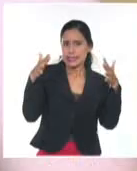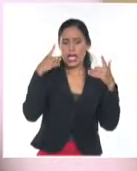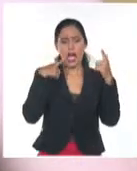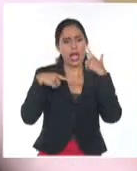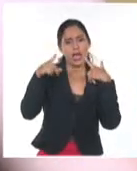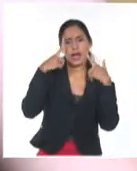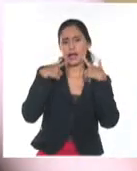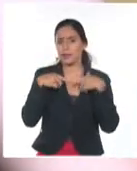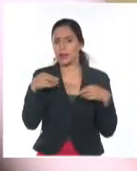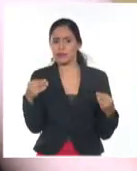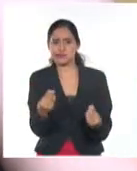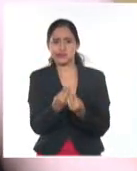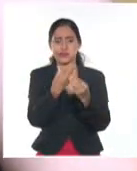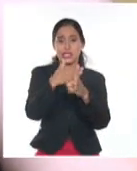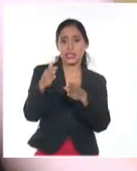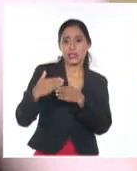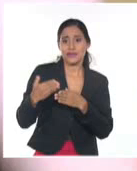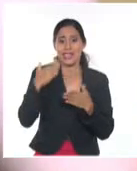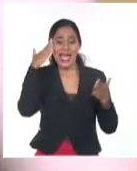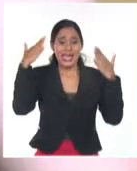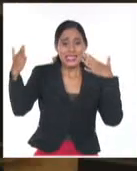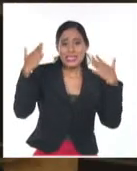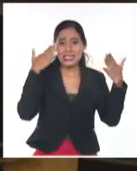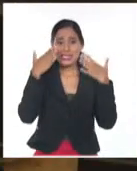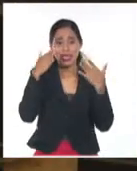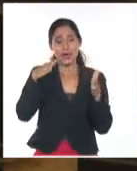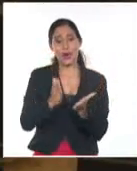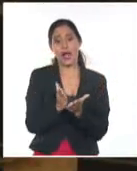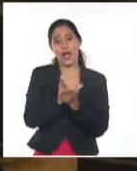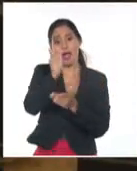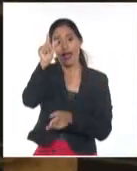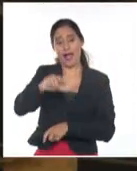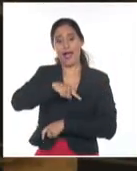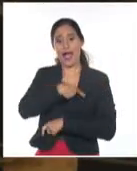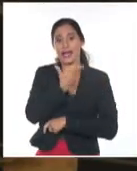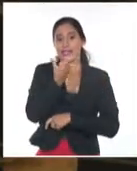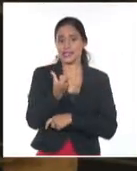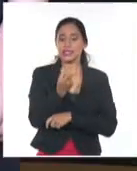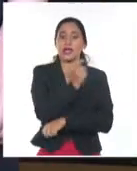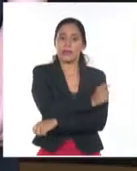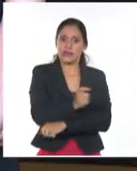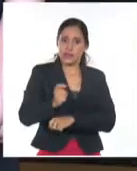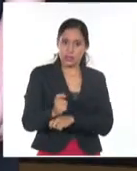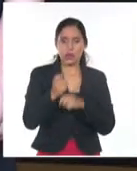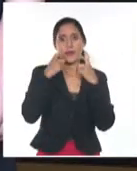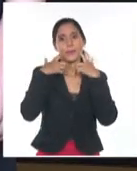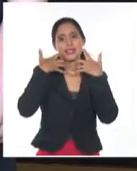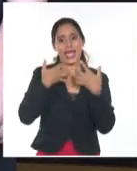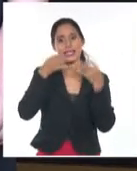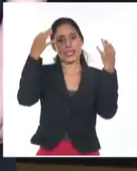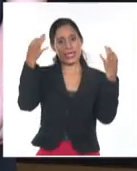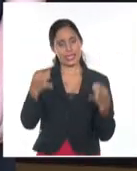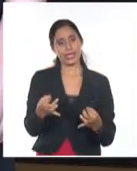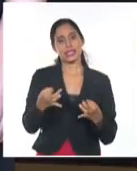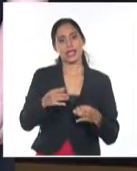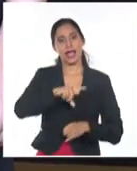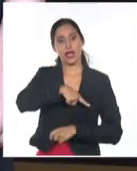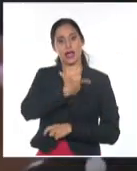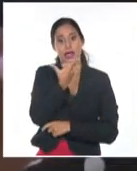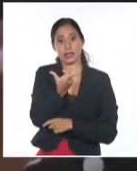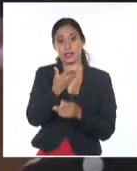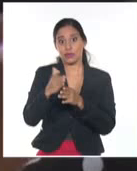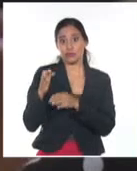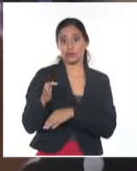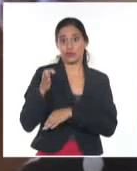nobles artistas agradecieron al claustro docente que cinceló sus voces para hacer realidad el milagro del arte, en especial